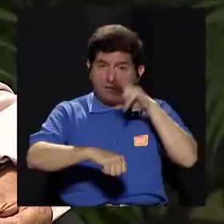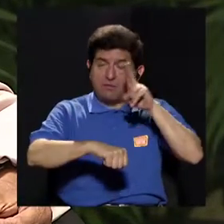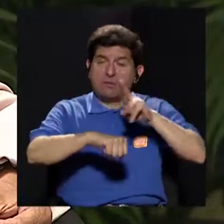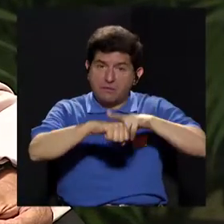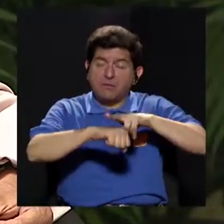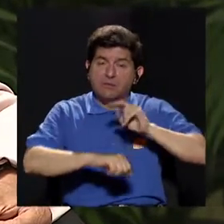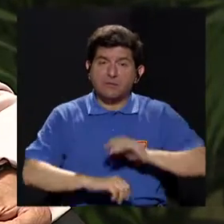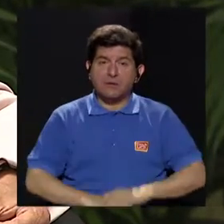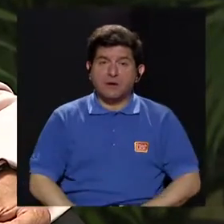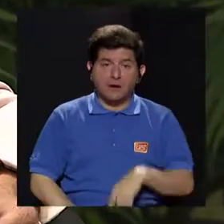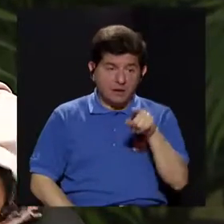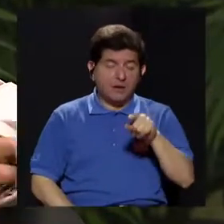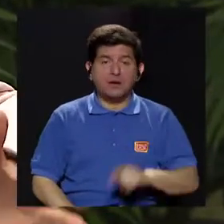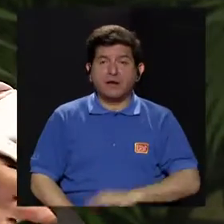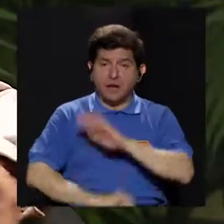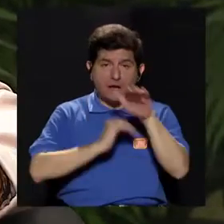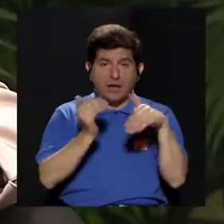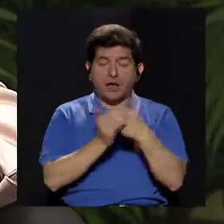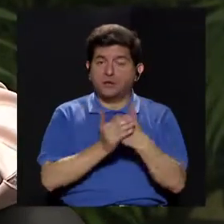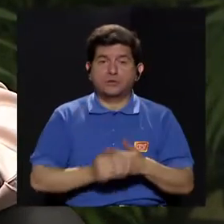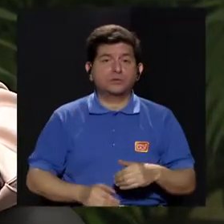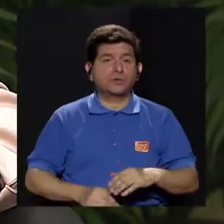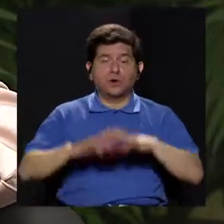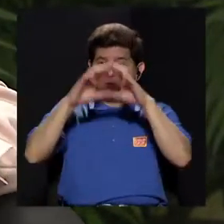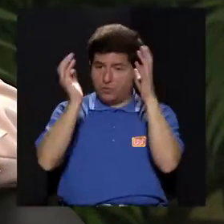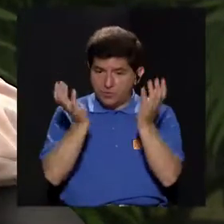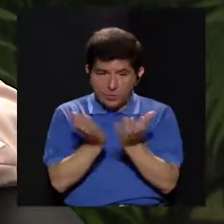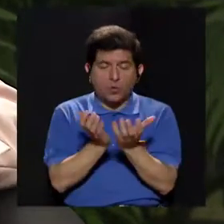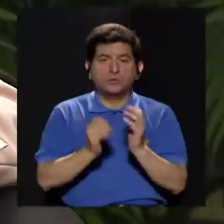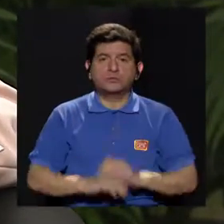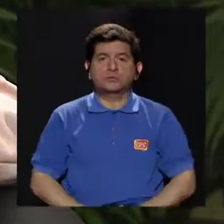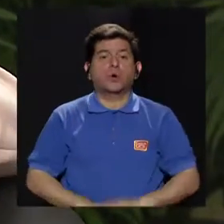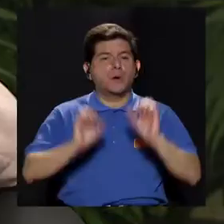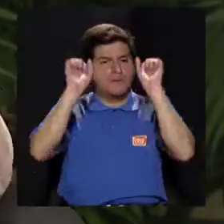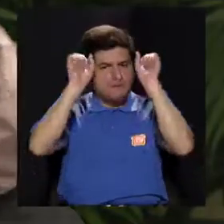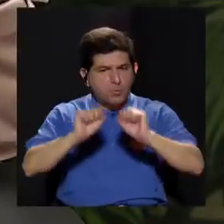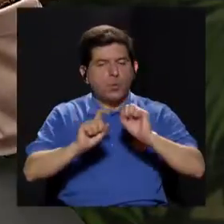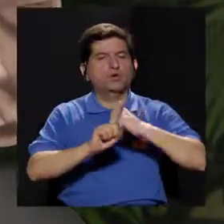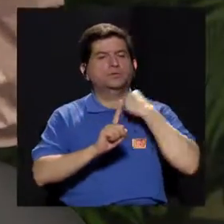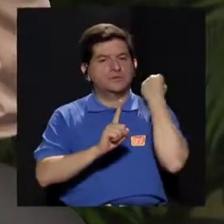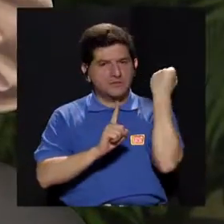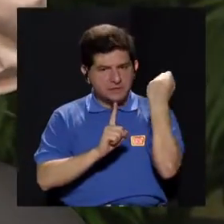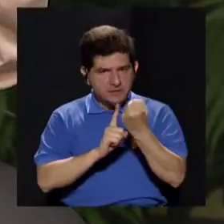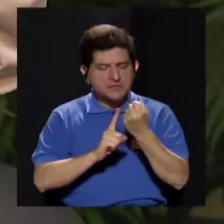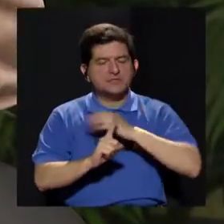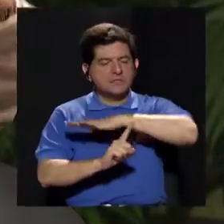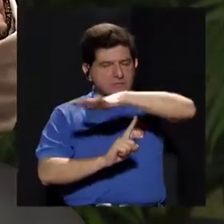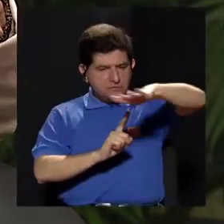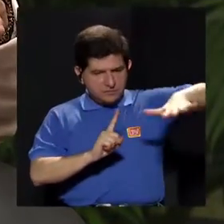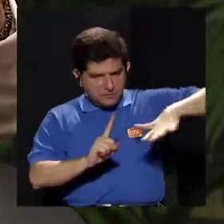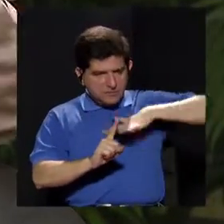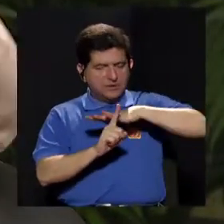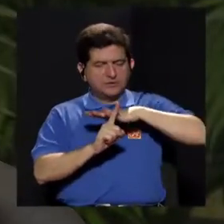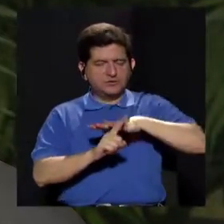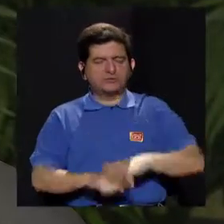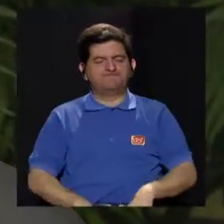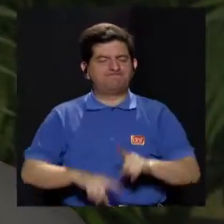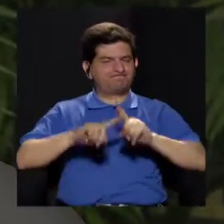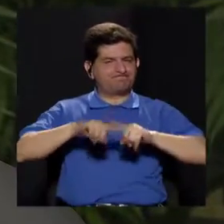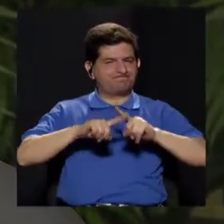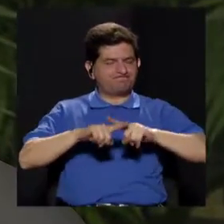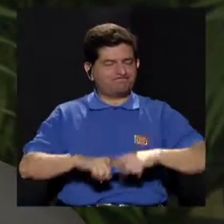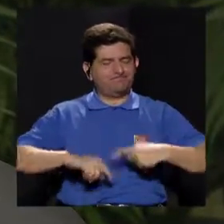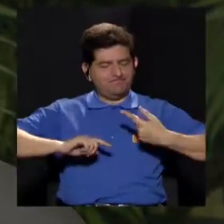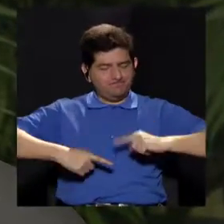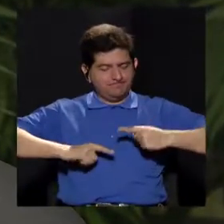ahora frecuente en el globo, puede ser uno de los factores del medio ambiente que